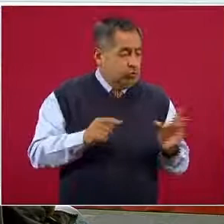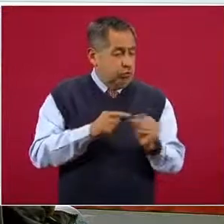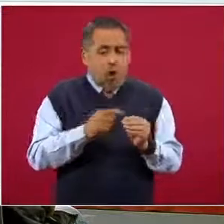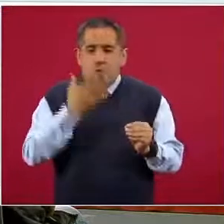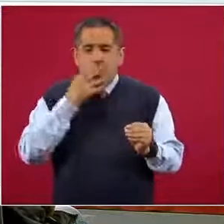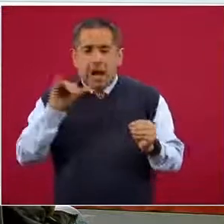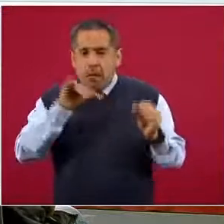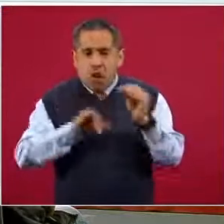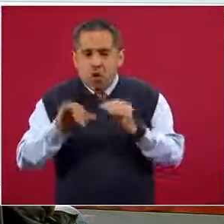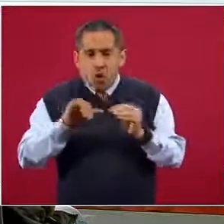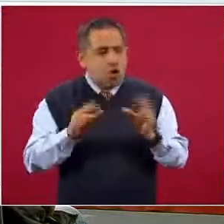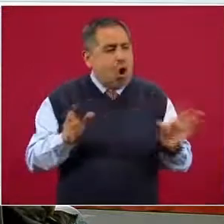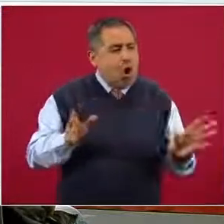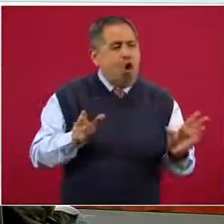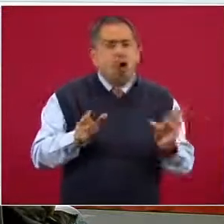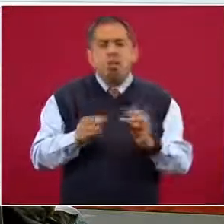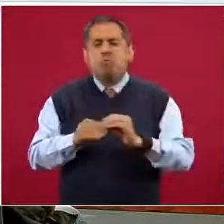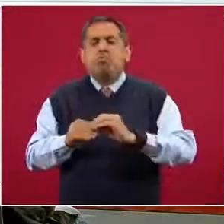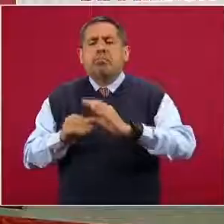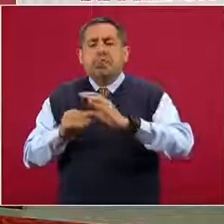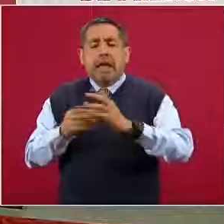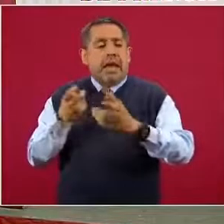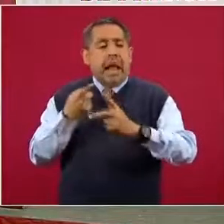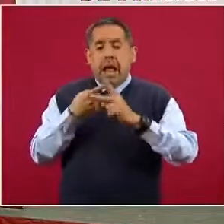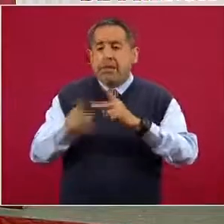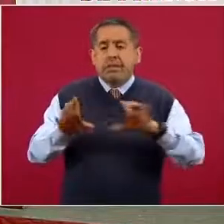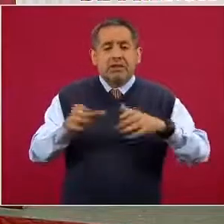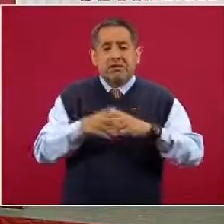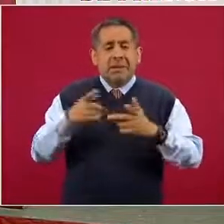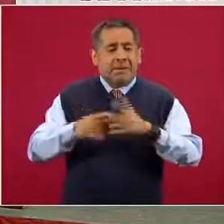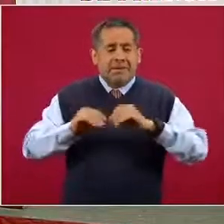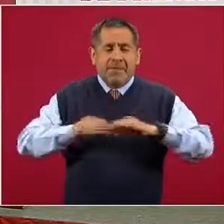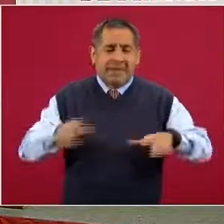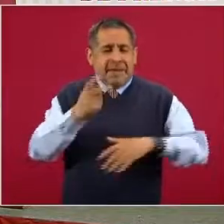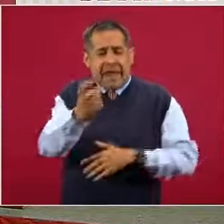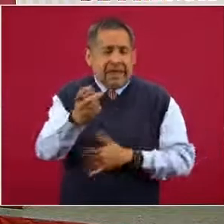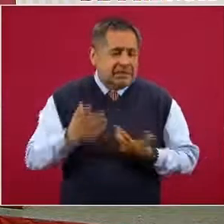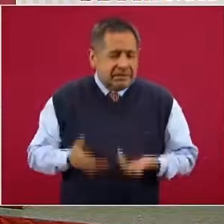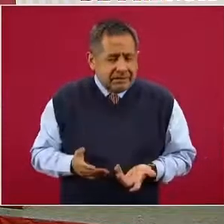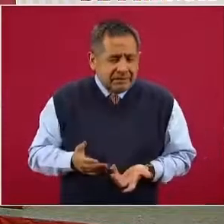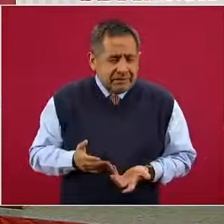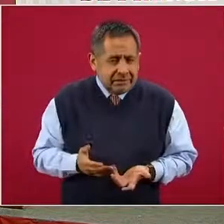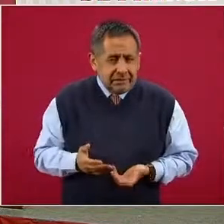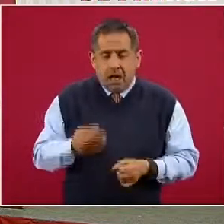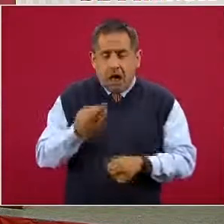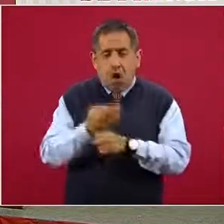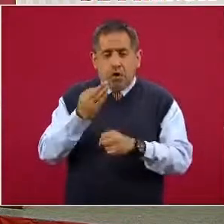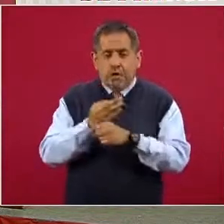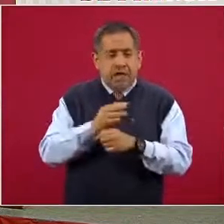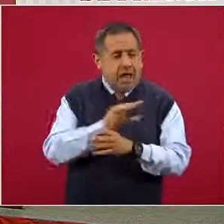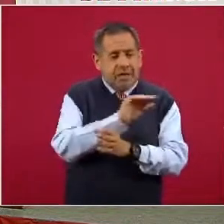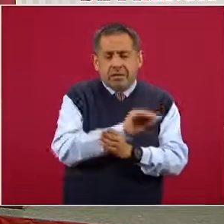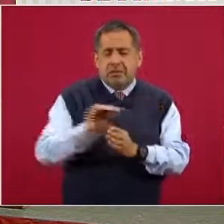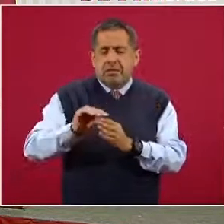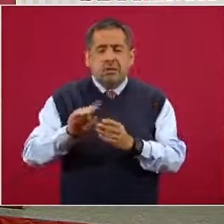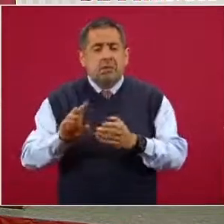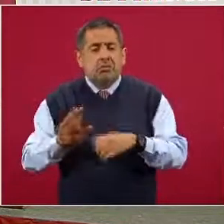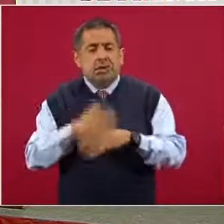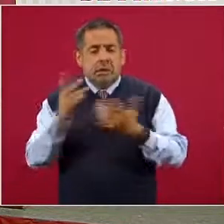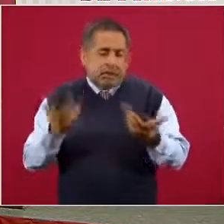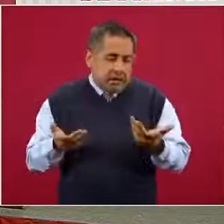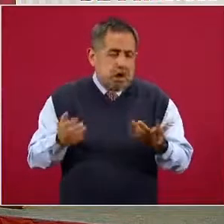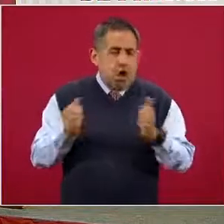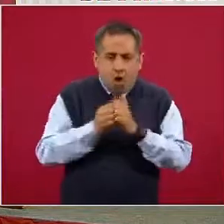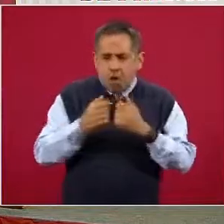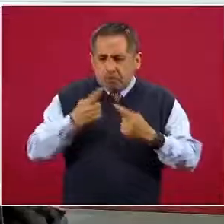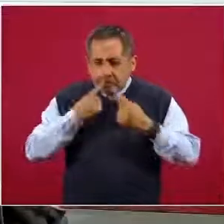anteriores desde que prácticamente inició la epidemia. ¿Por qué hasta este momento obtienen la clasificación? Porque a través